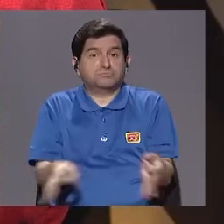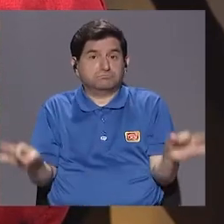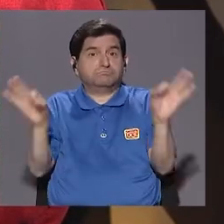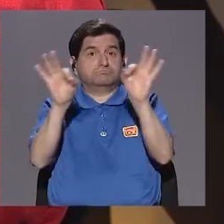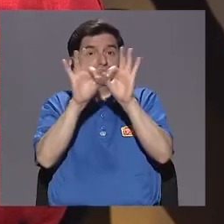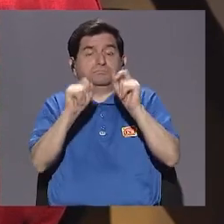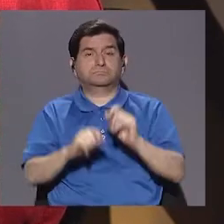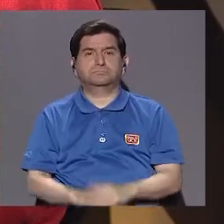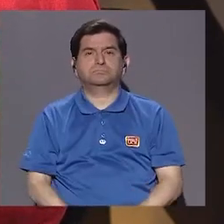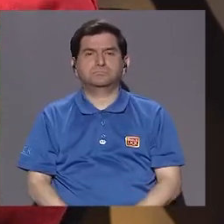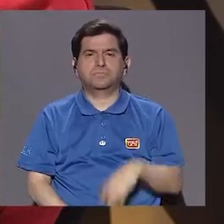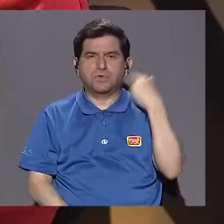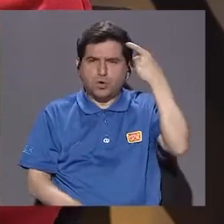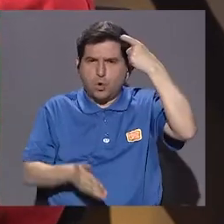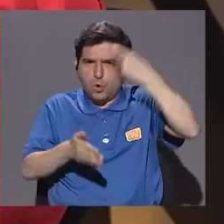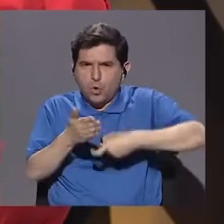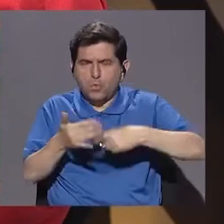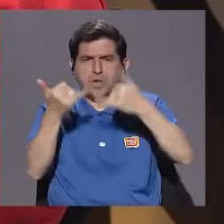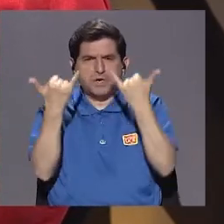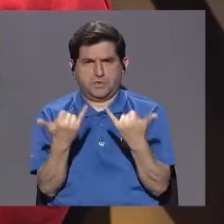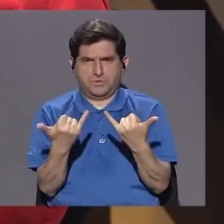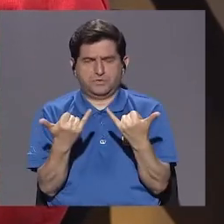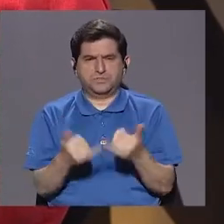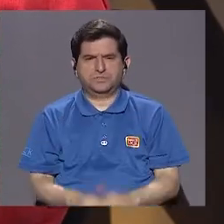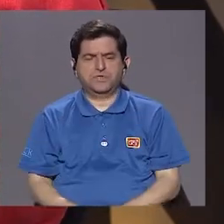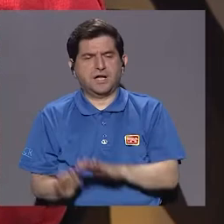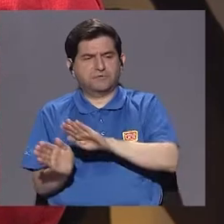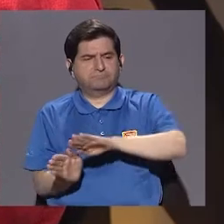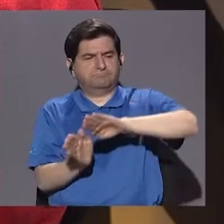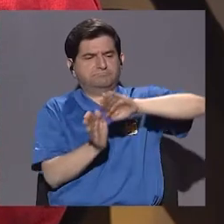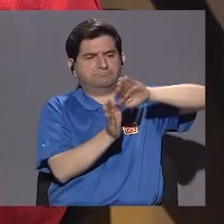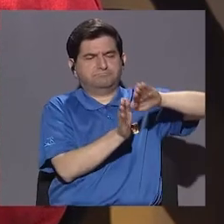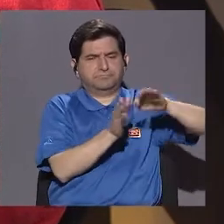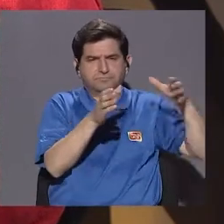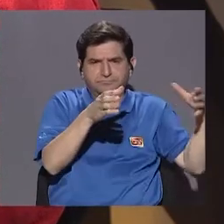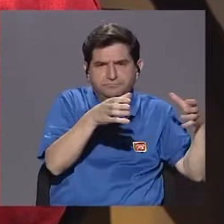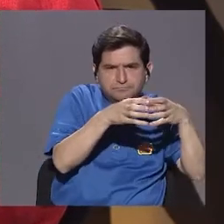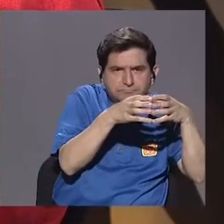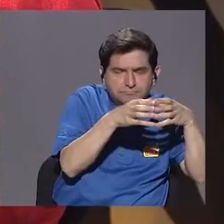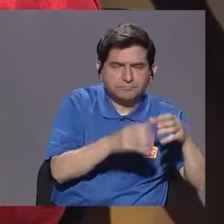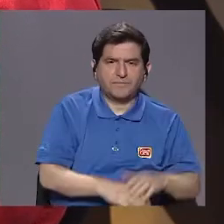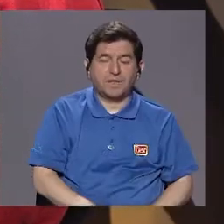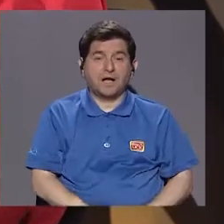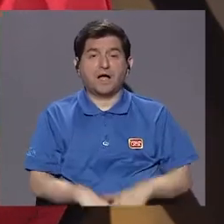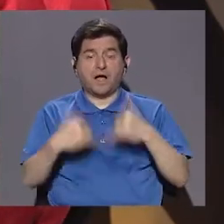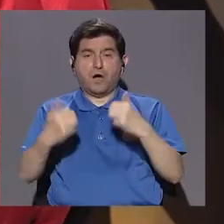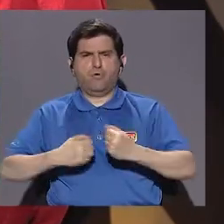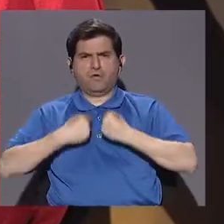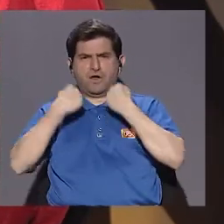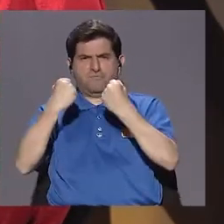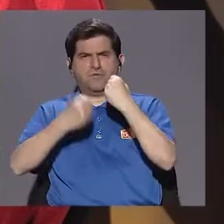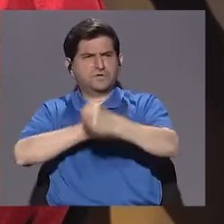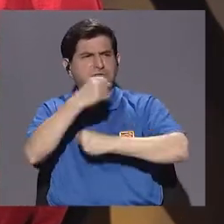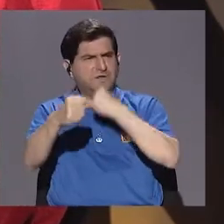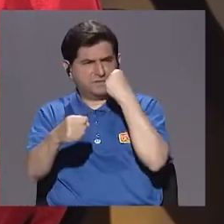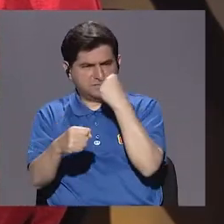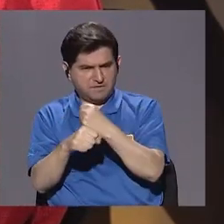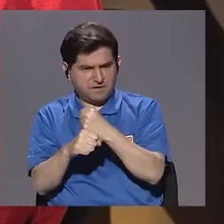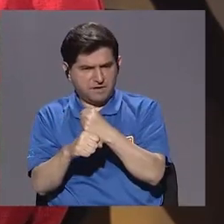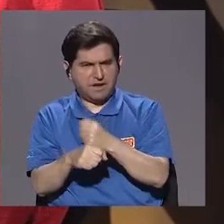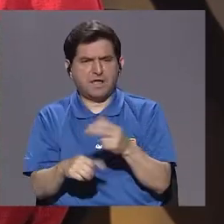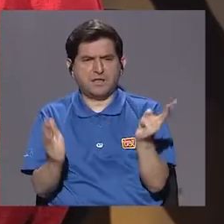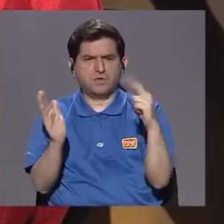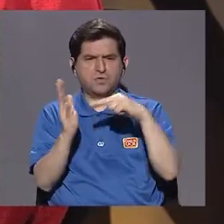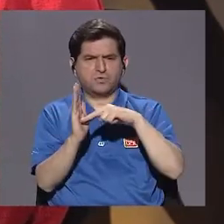importante las dictaduras han quedado ya al margen separadas esto se fortalece allá por el año